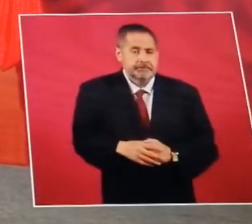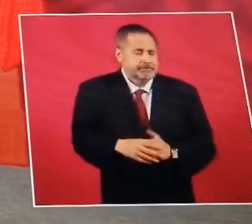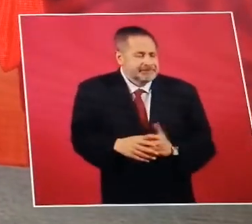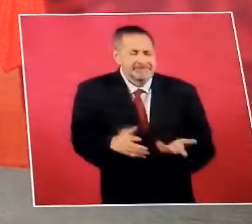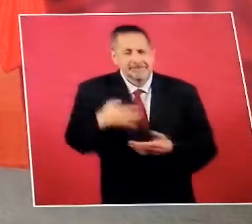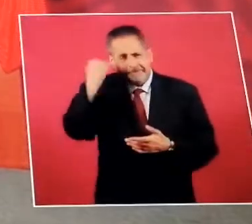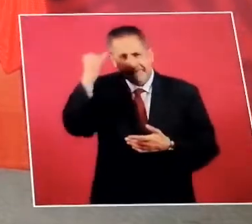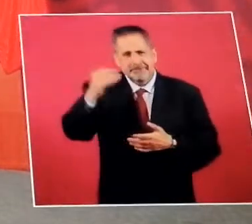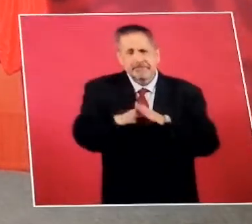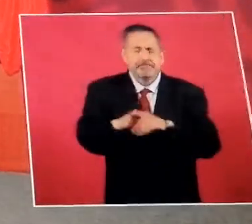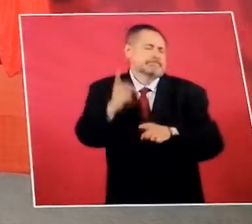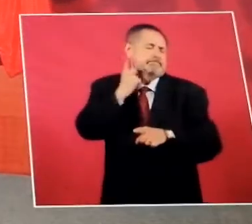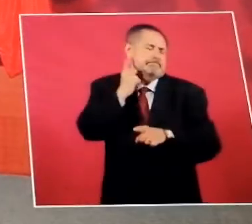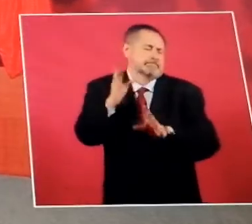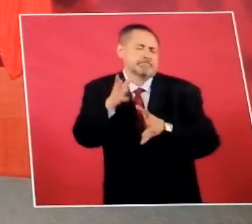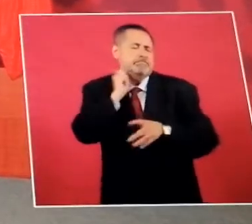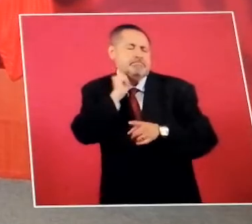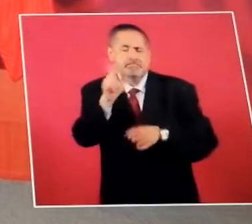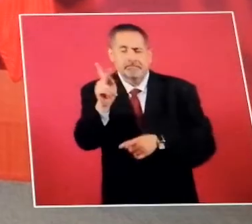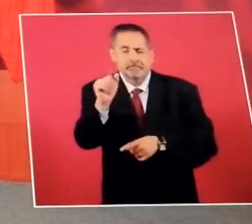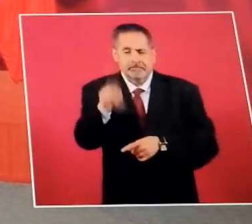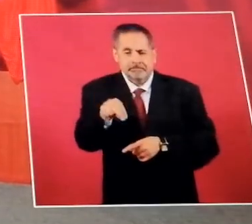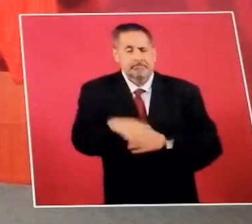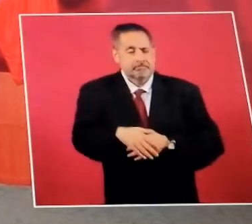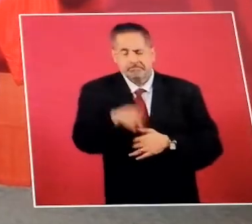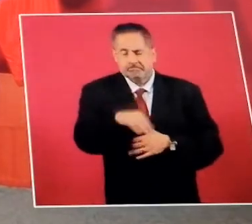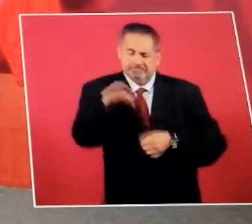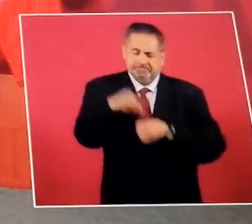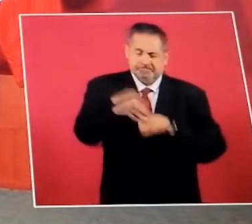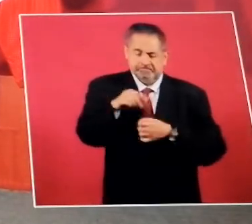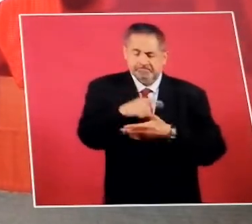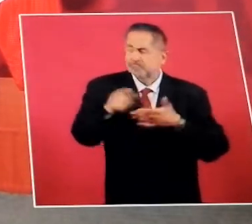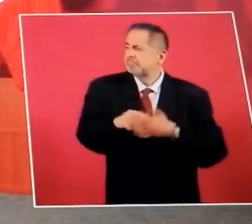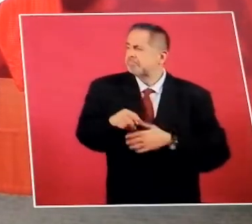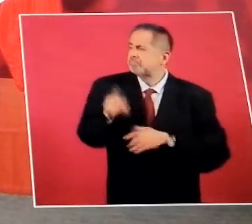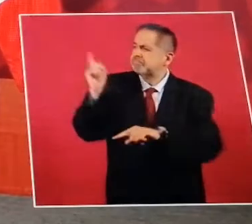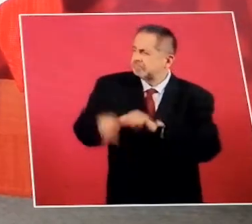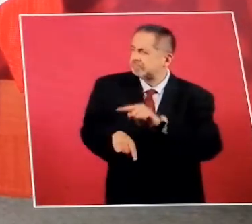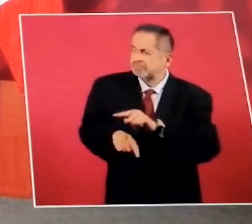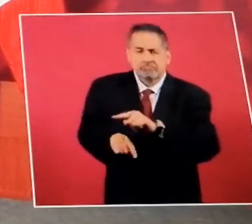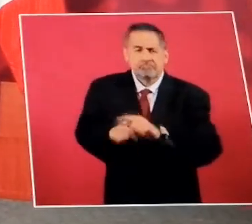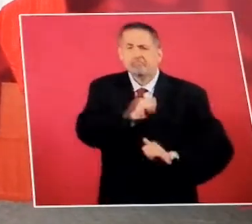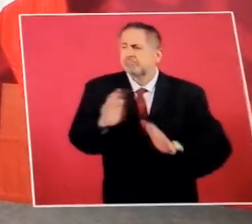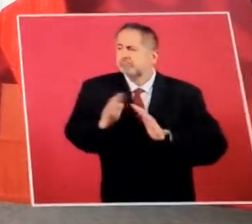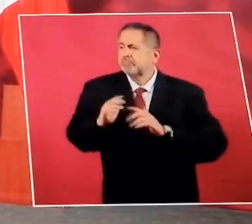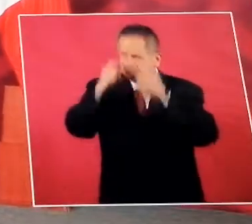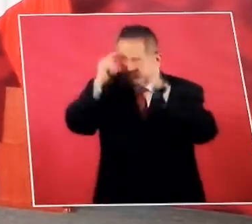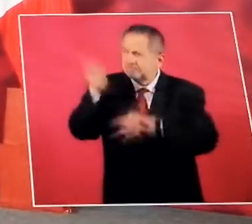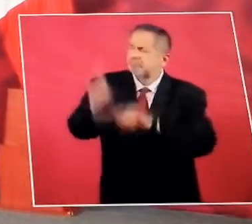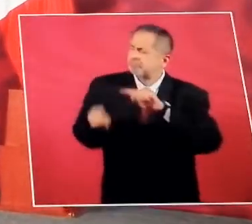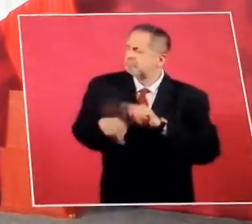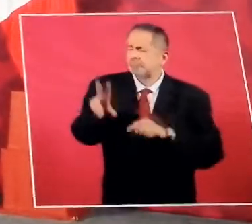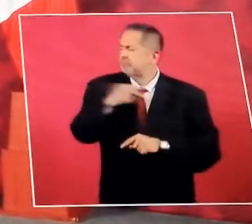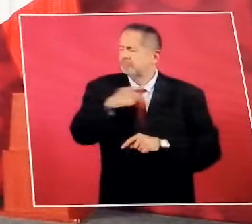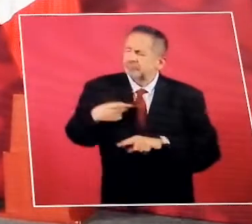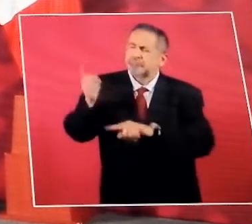Imagínense un legislador del PAN votando porque se retire el Ejército y la Marina